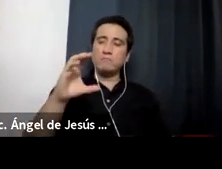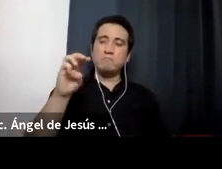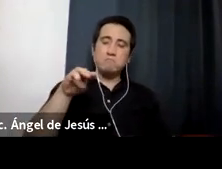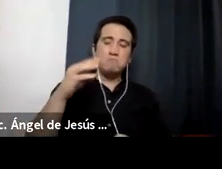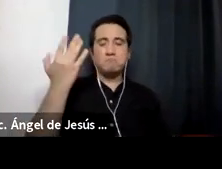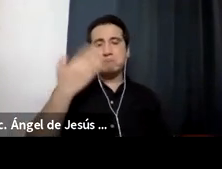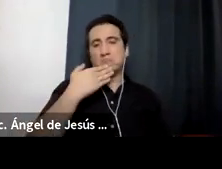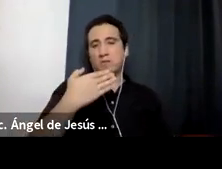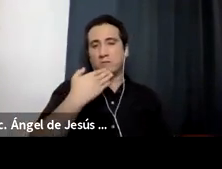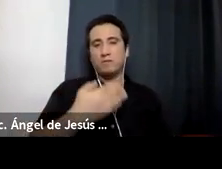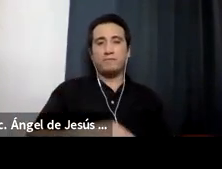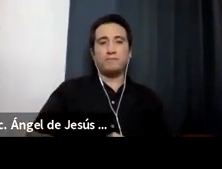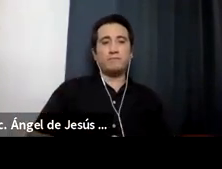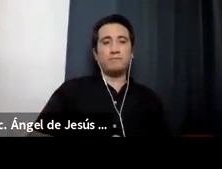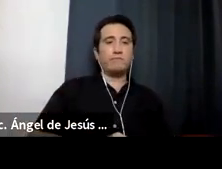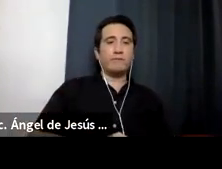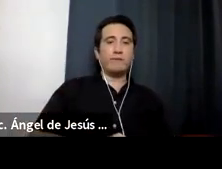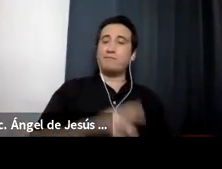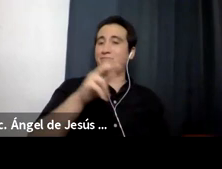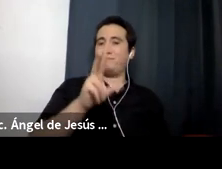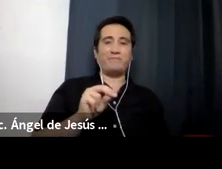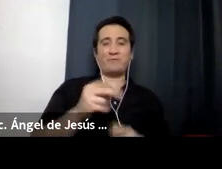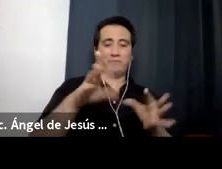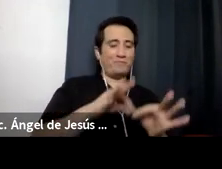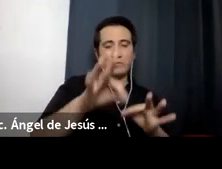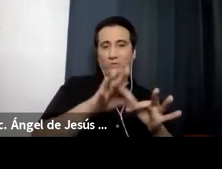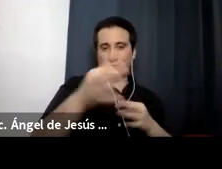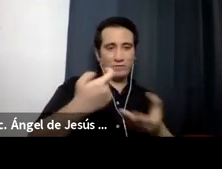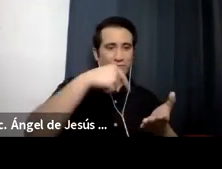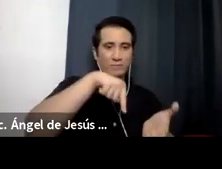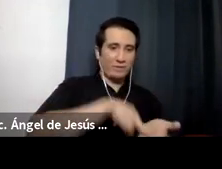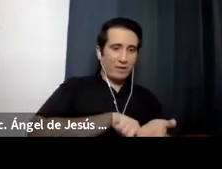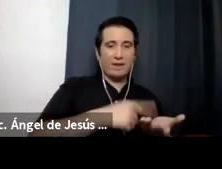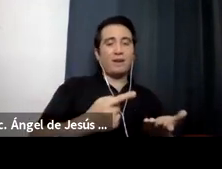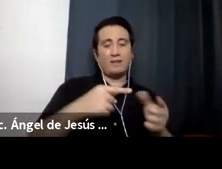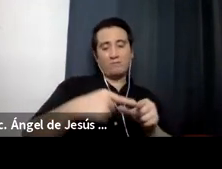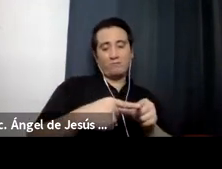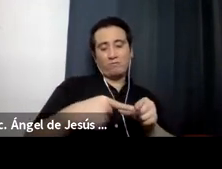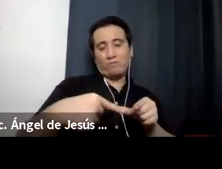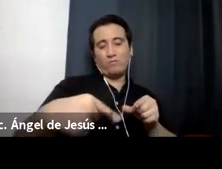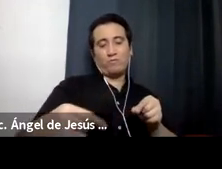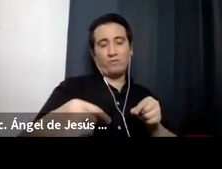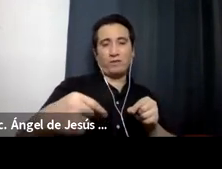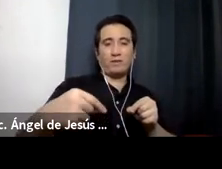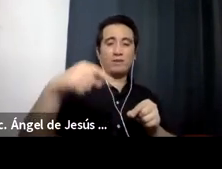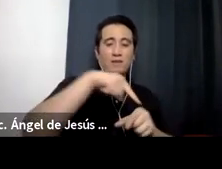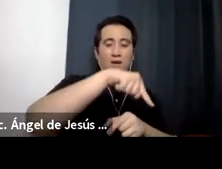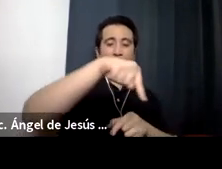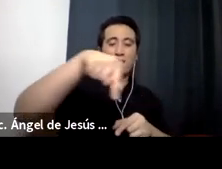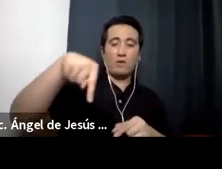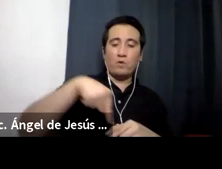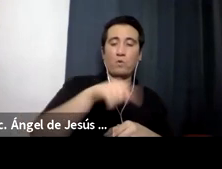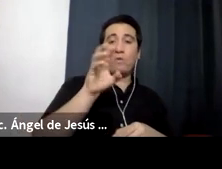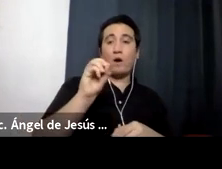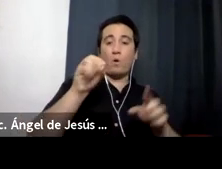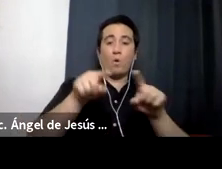también. Sin costuras internas, de puntas redondas o cuadradas, ¿no? Que la punta no esté literal